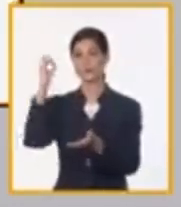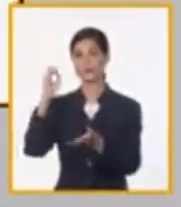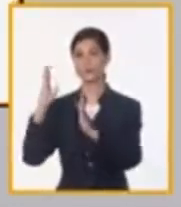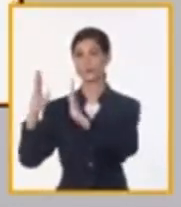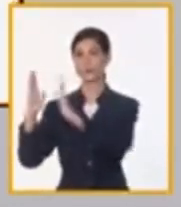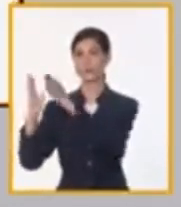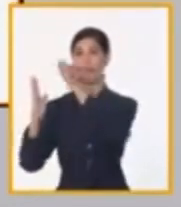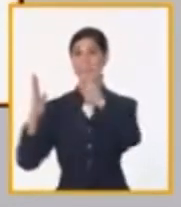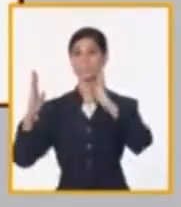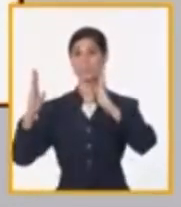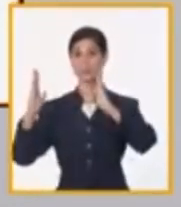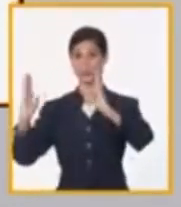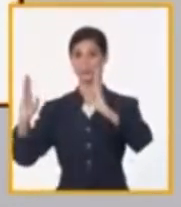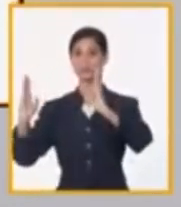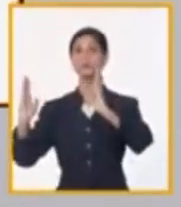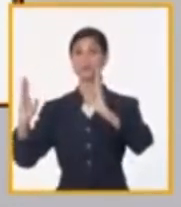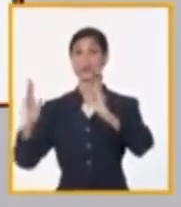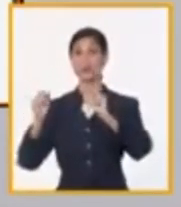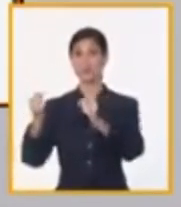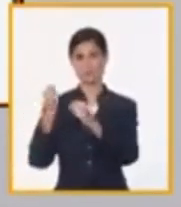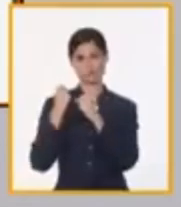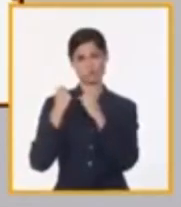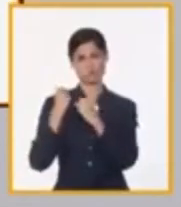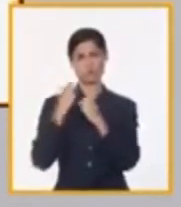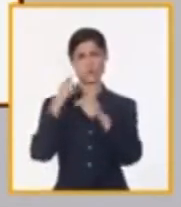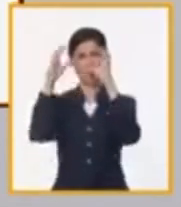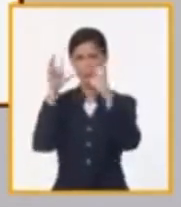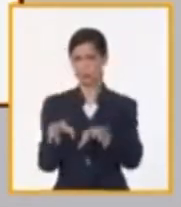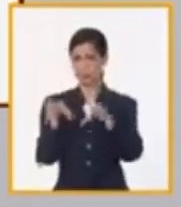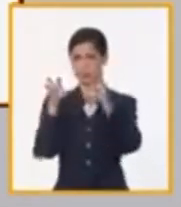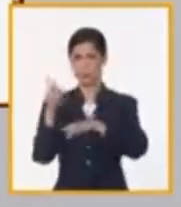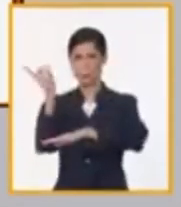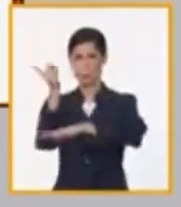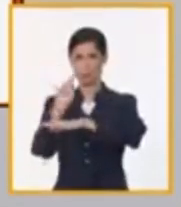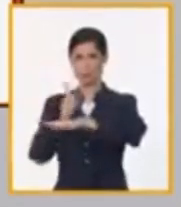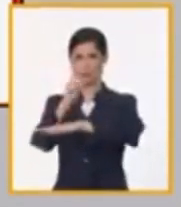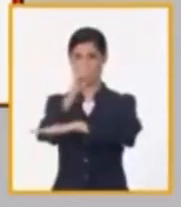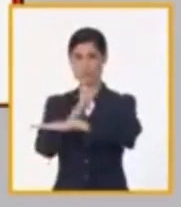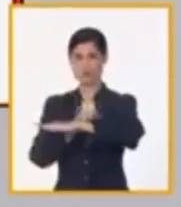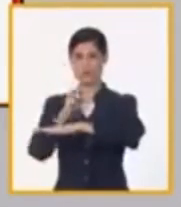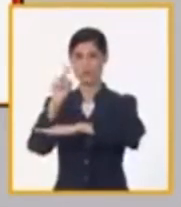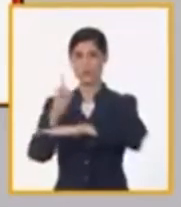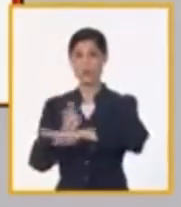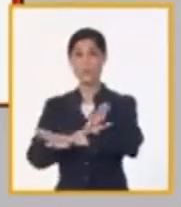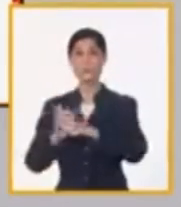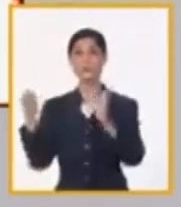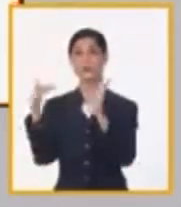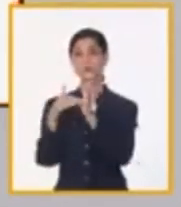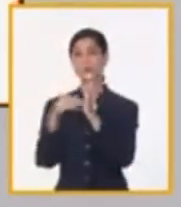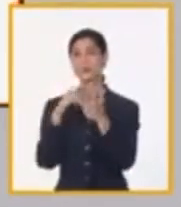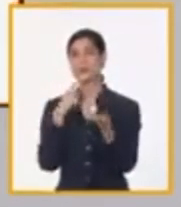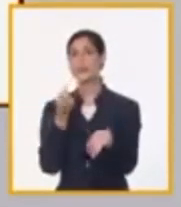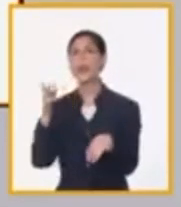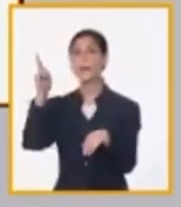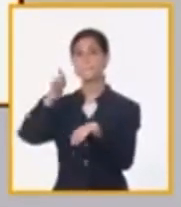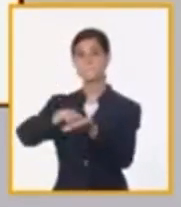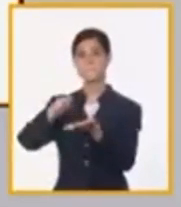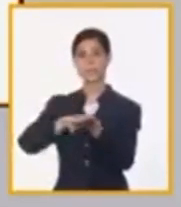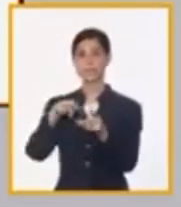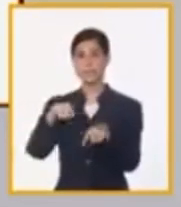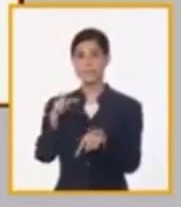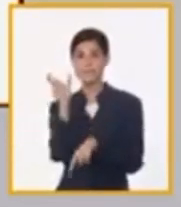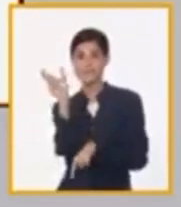Cuba que llegarán a ser fuertes e intensas en algunas localidades a partir de la tarde noche del martes 24